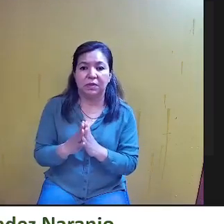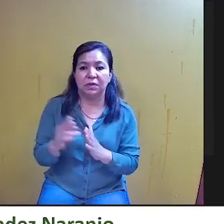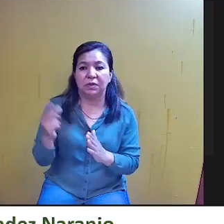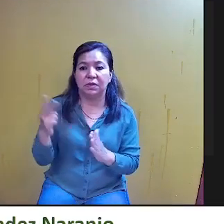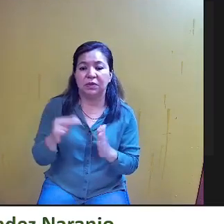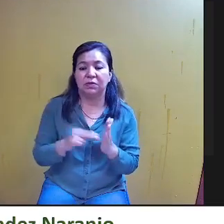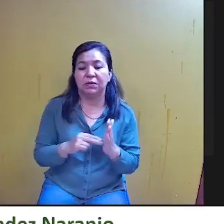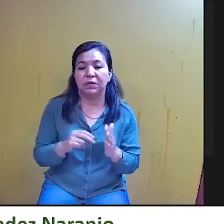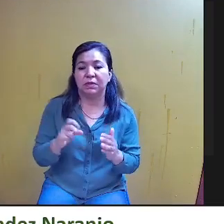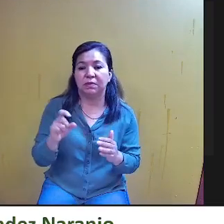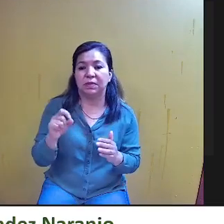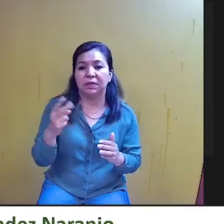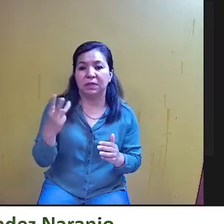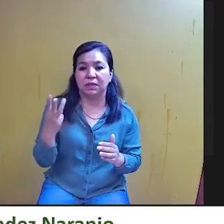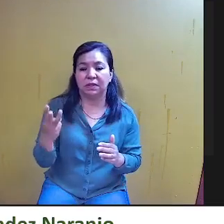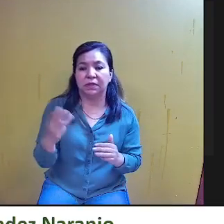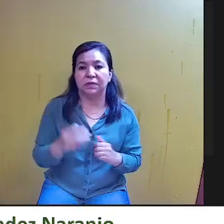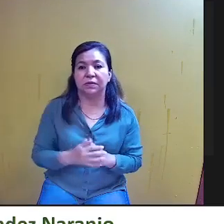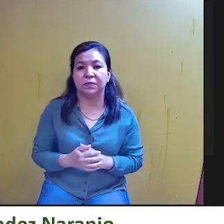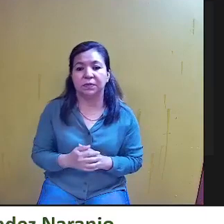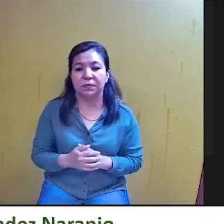2023.